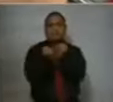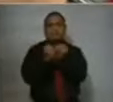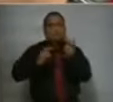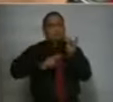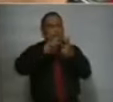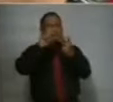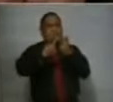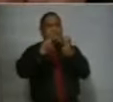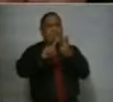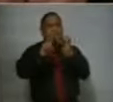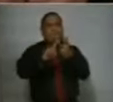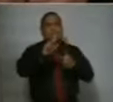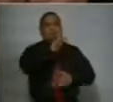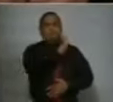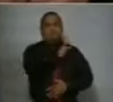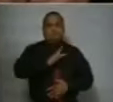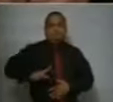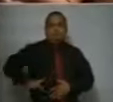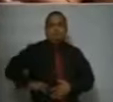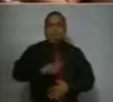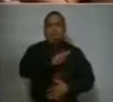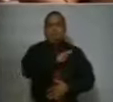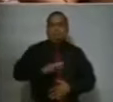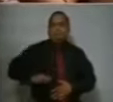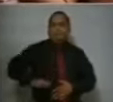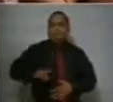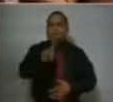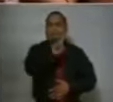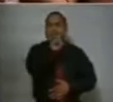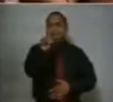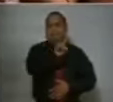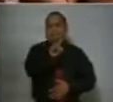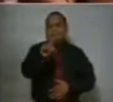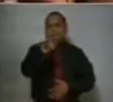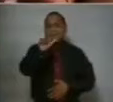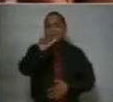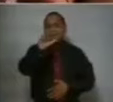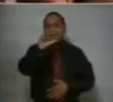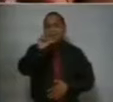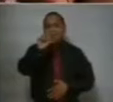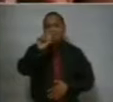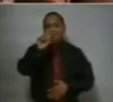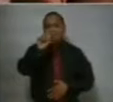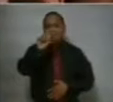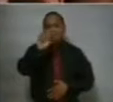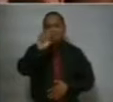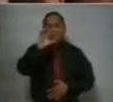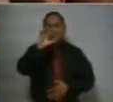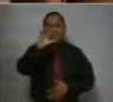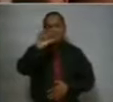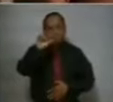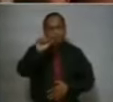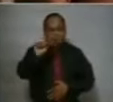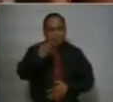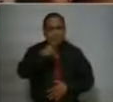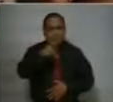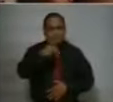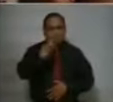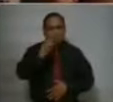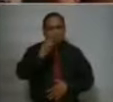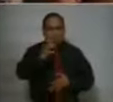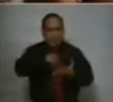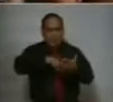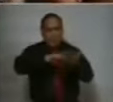comunicación, medios por parte del presidente municipal en Fresnillo, Zacatecas, que tiene que ver contra el supuesto ultraje a las insignias del